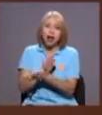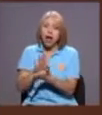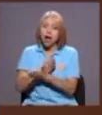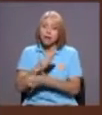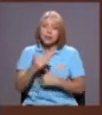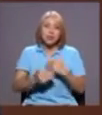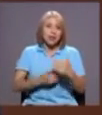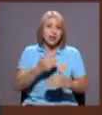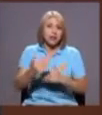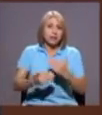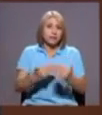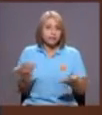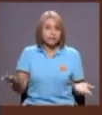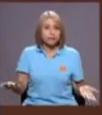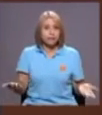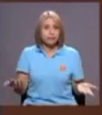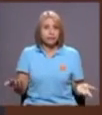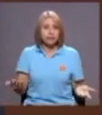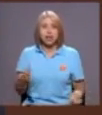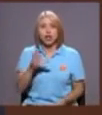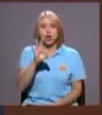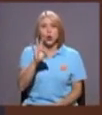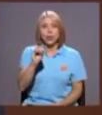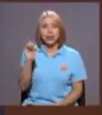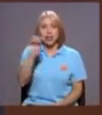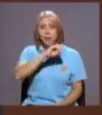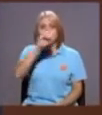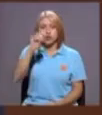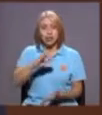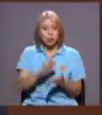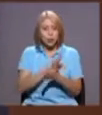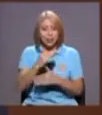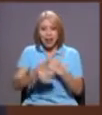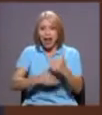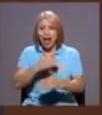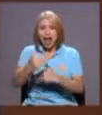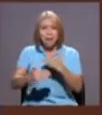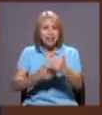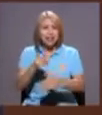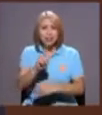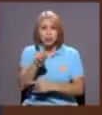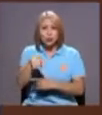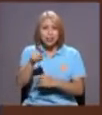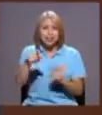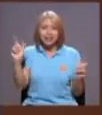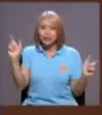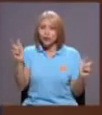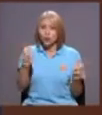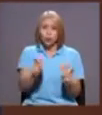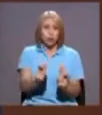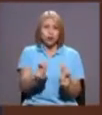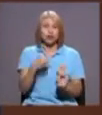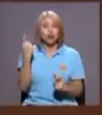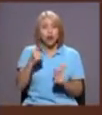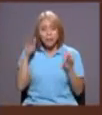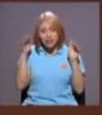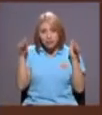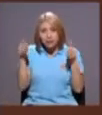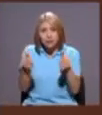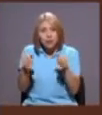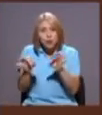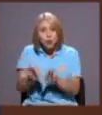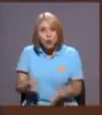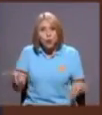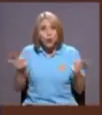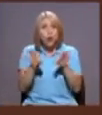quitemos el 90% de los trámites que son absolutamente innecesarios, que nos concentremos solo en lo que es esencial,